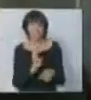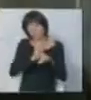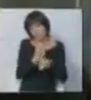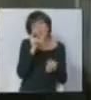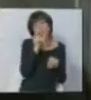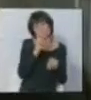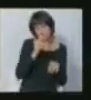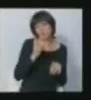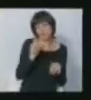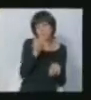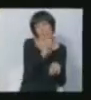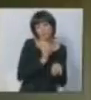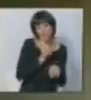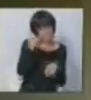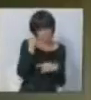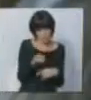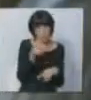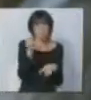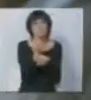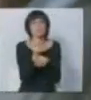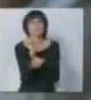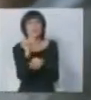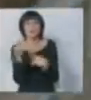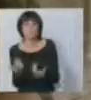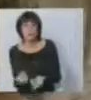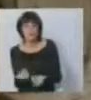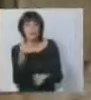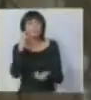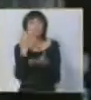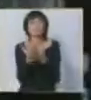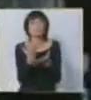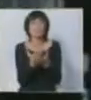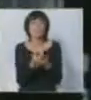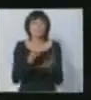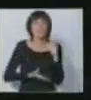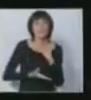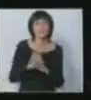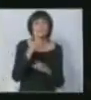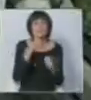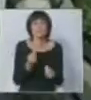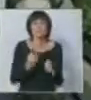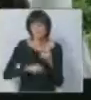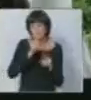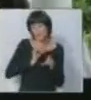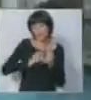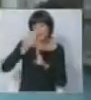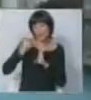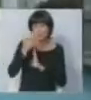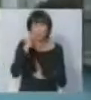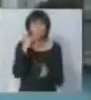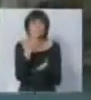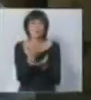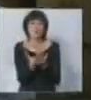con Kevin Spacey como protagonista, haciendo la piel de Frank Underwood, que en la temporada pasada le habían